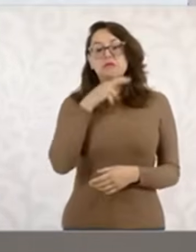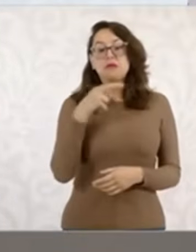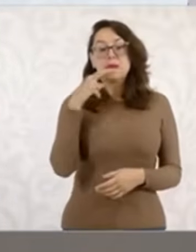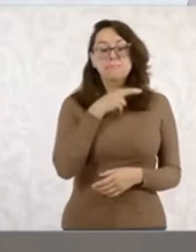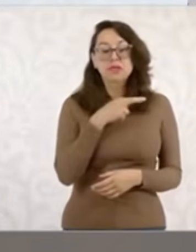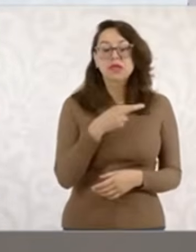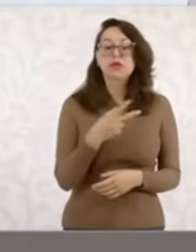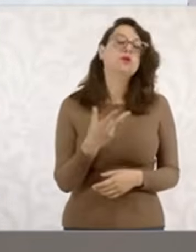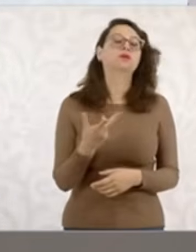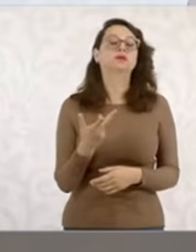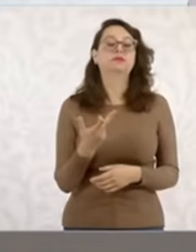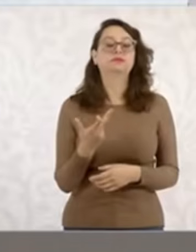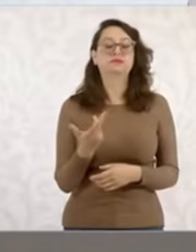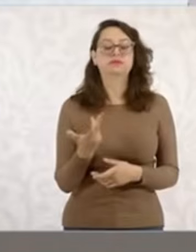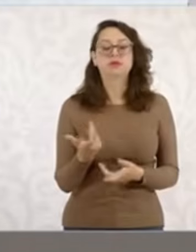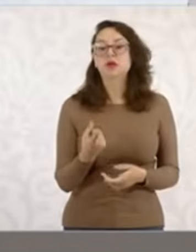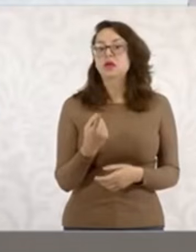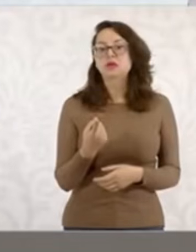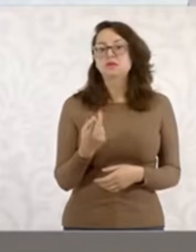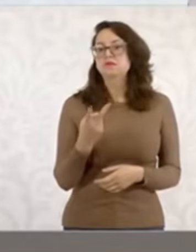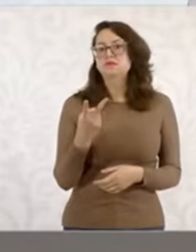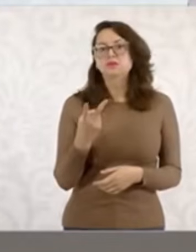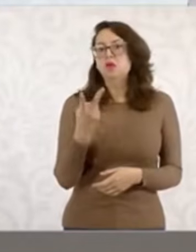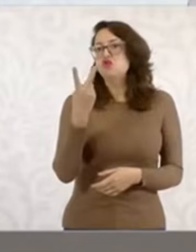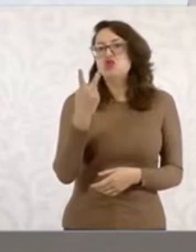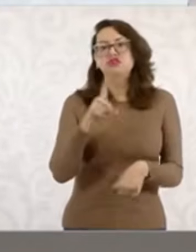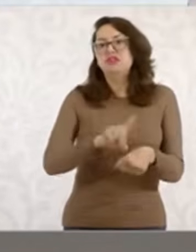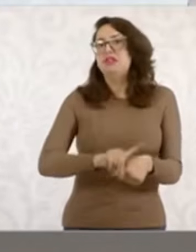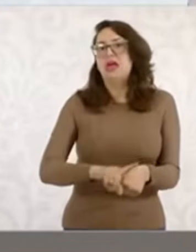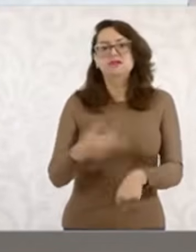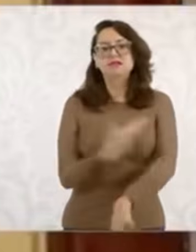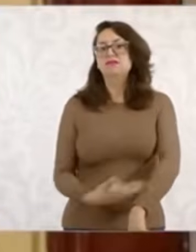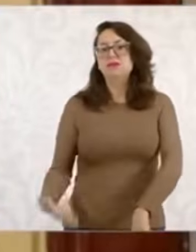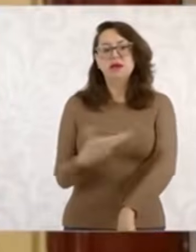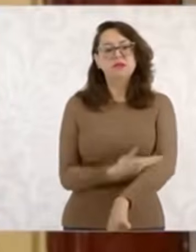es cuestión de 1 o 2 días máximo